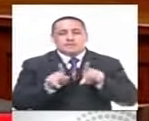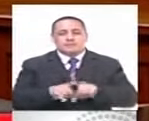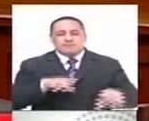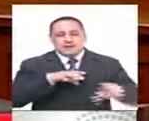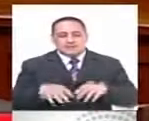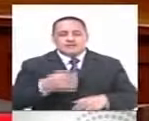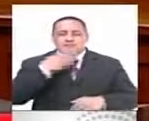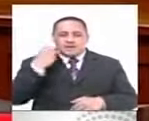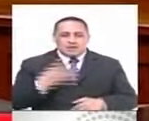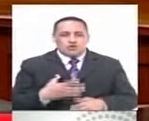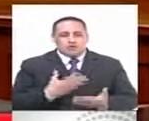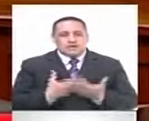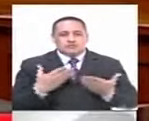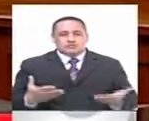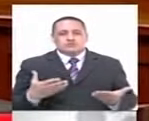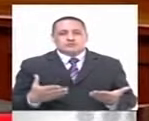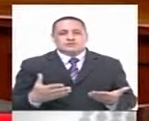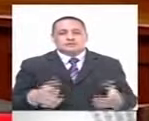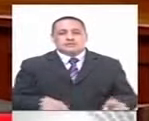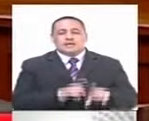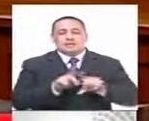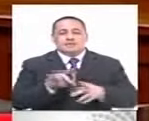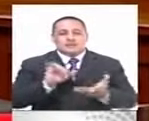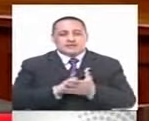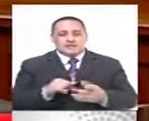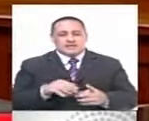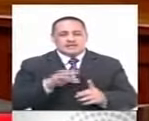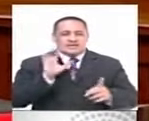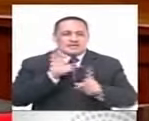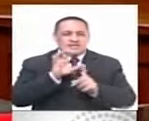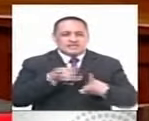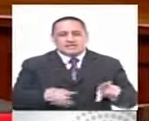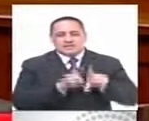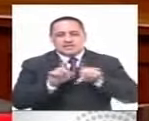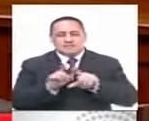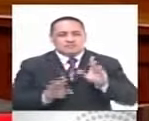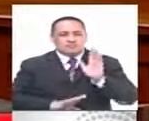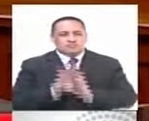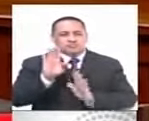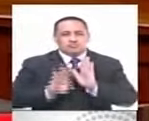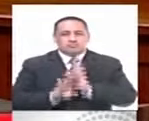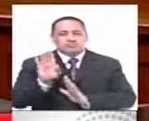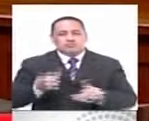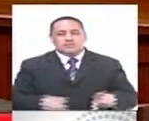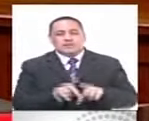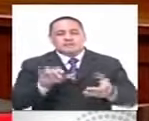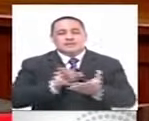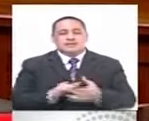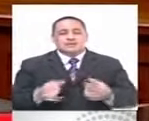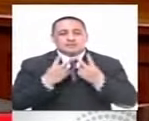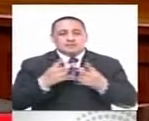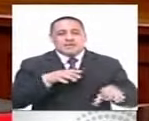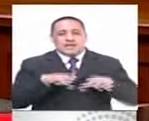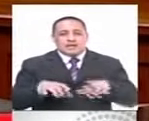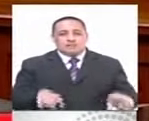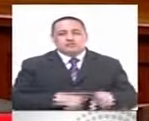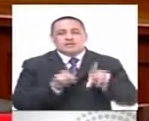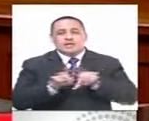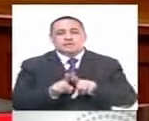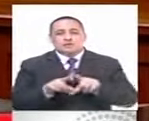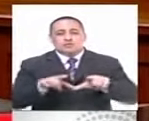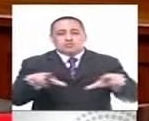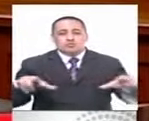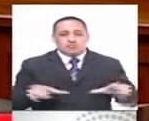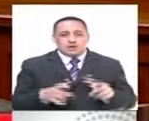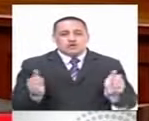vez mejor las cosas, para que la crítica construya y para que hagamos una patria